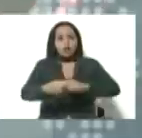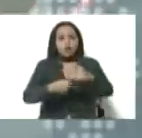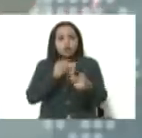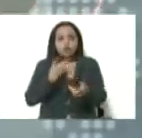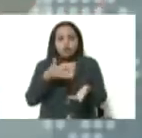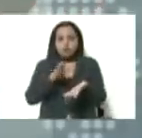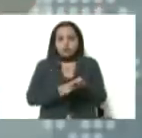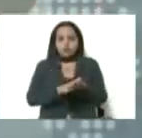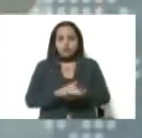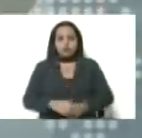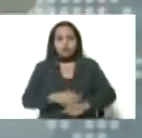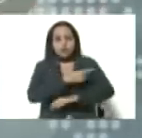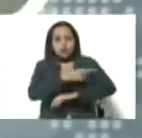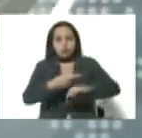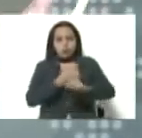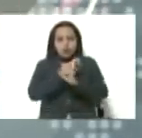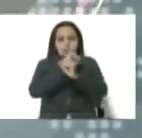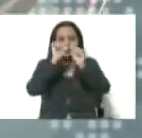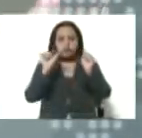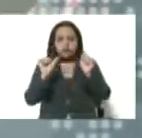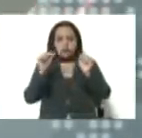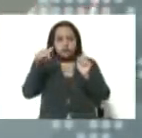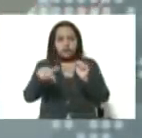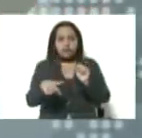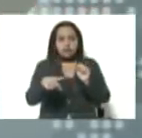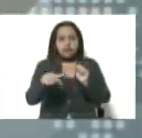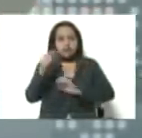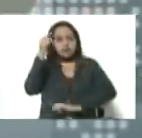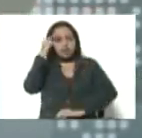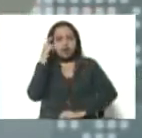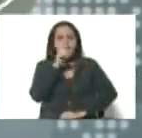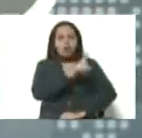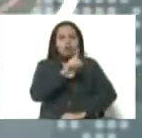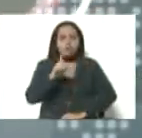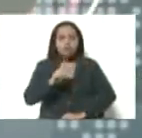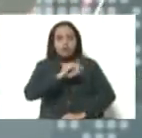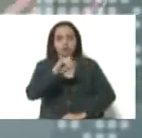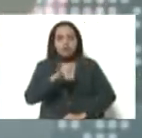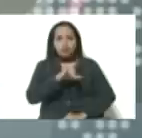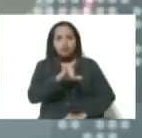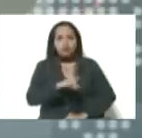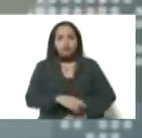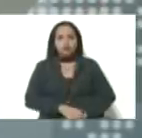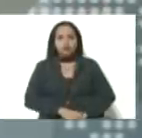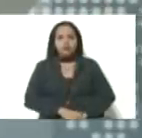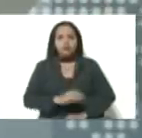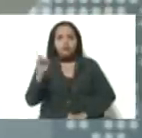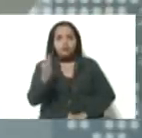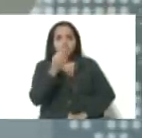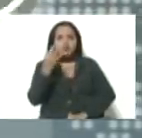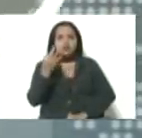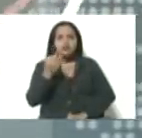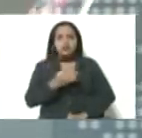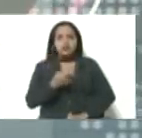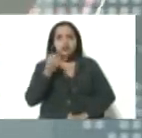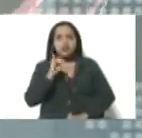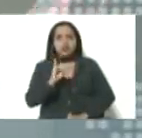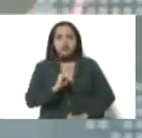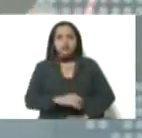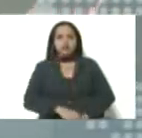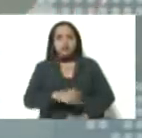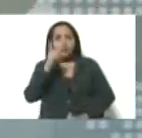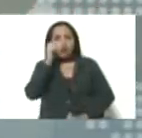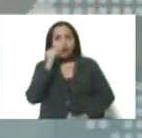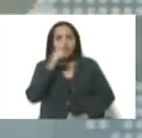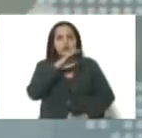en horas de la mañana de ese día 11 de julio el tercer caso en un señor